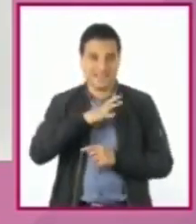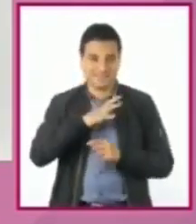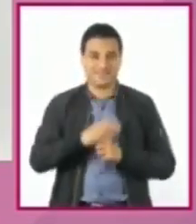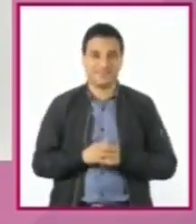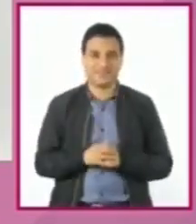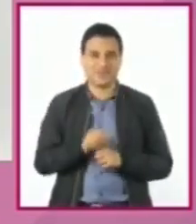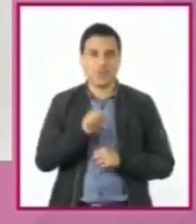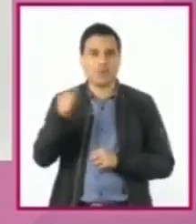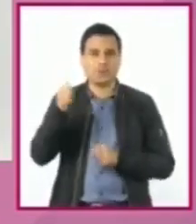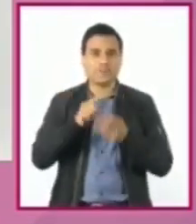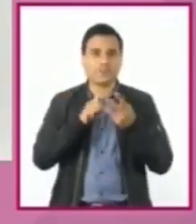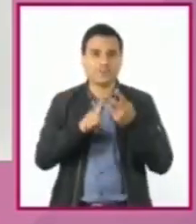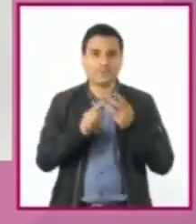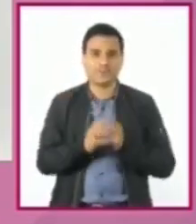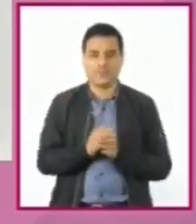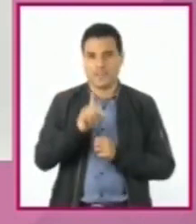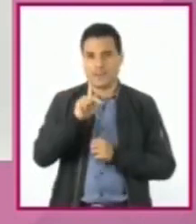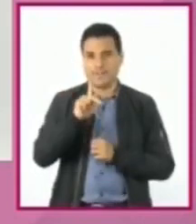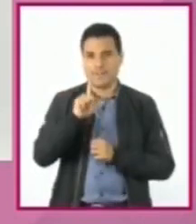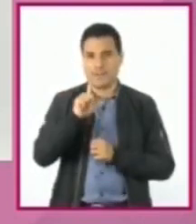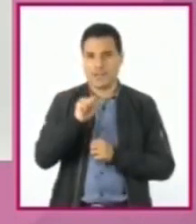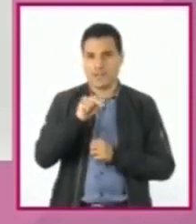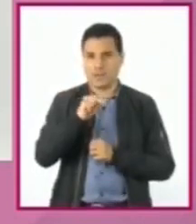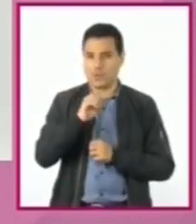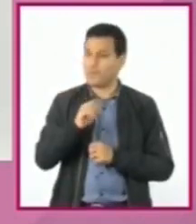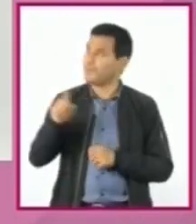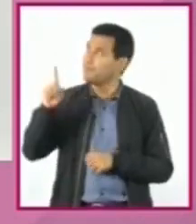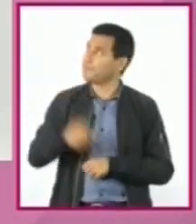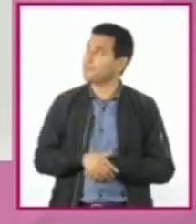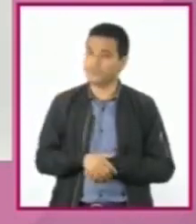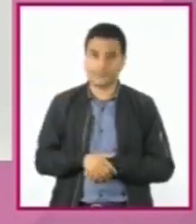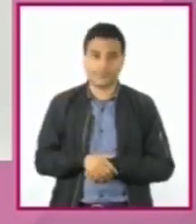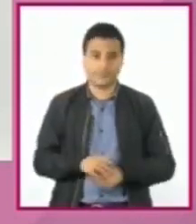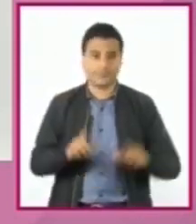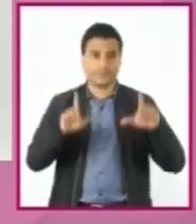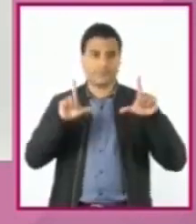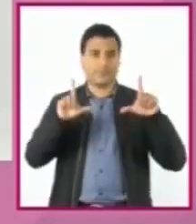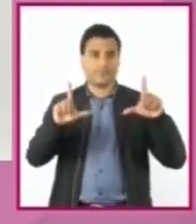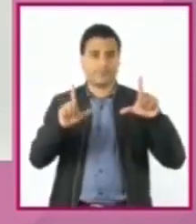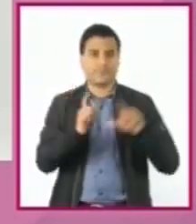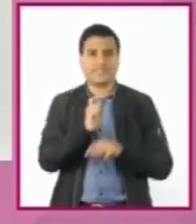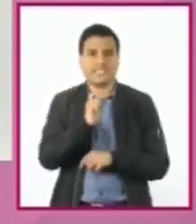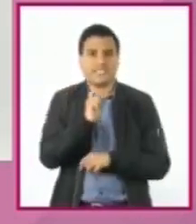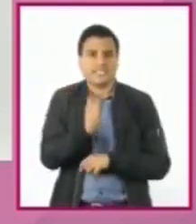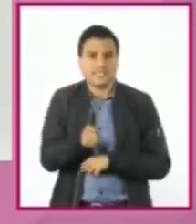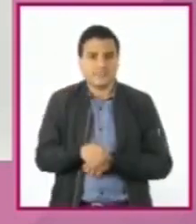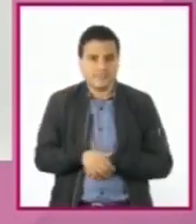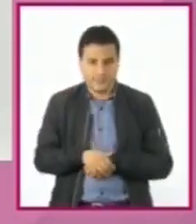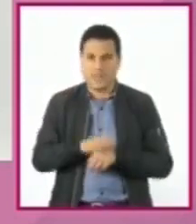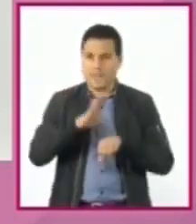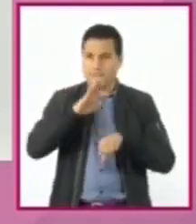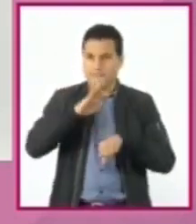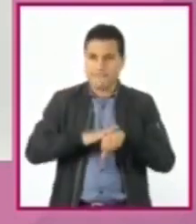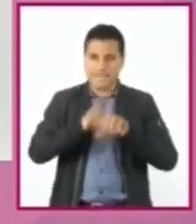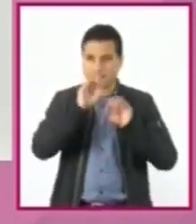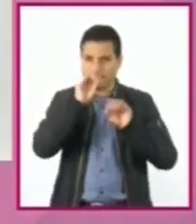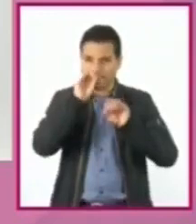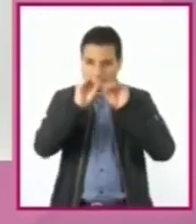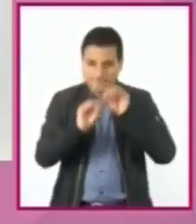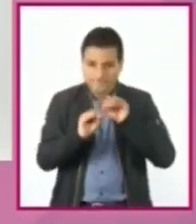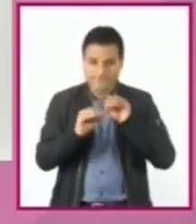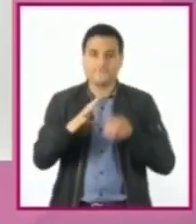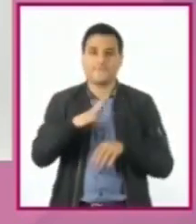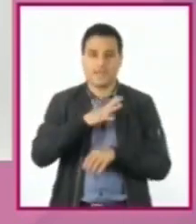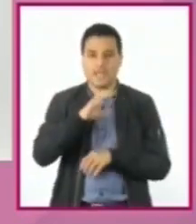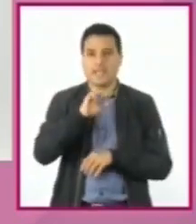al espacio es con un plano. El plano sí tiene elementos donde su elaboración es más rigurosa, como cuáles: lleva